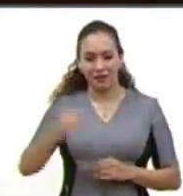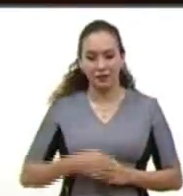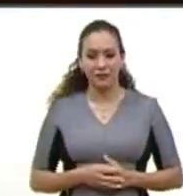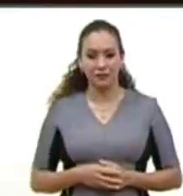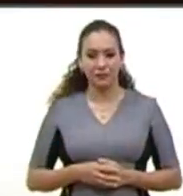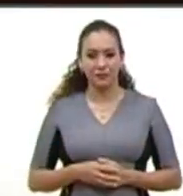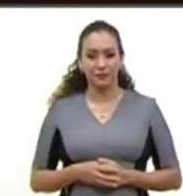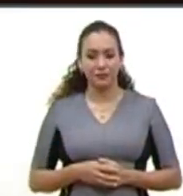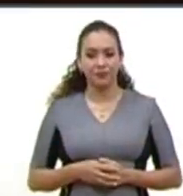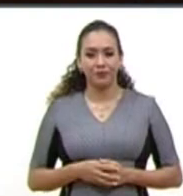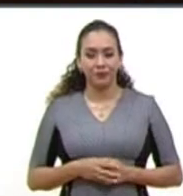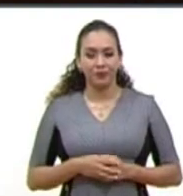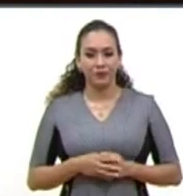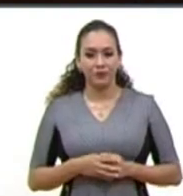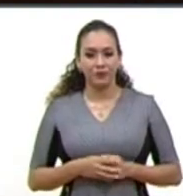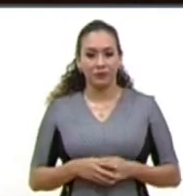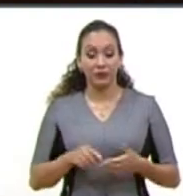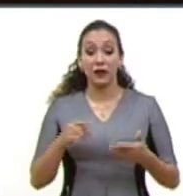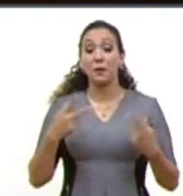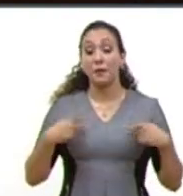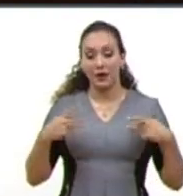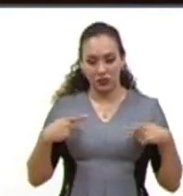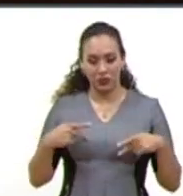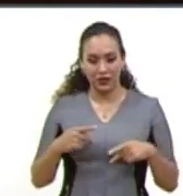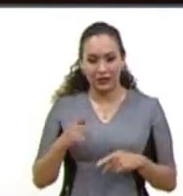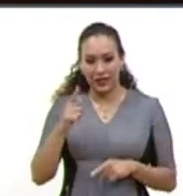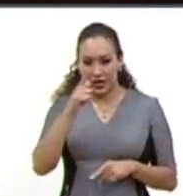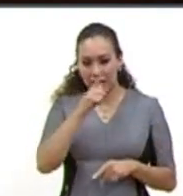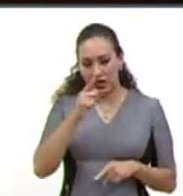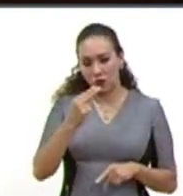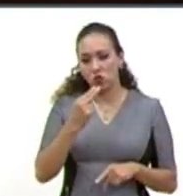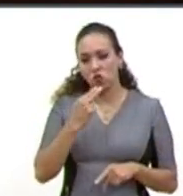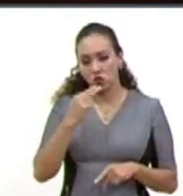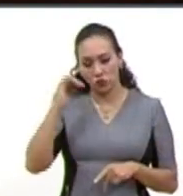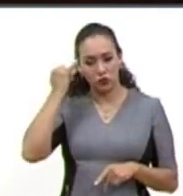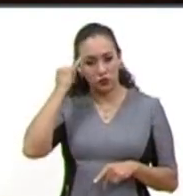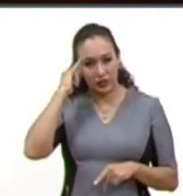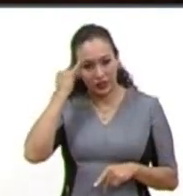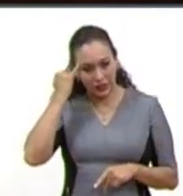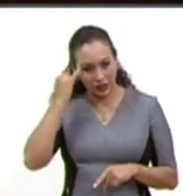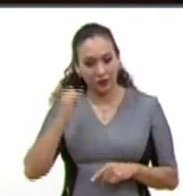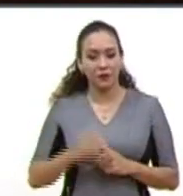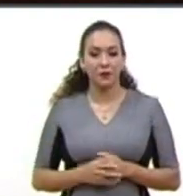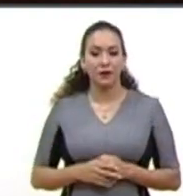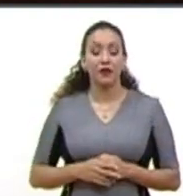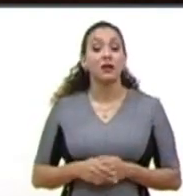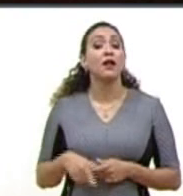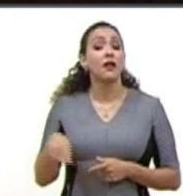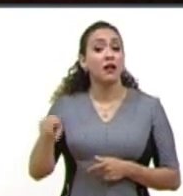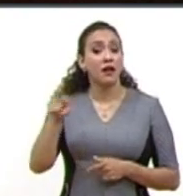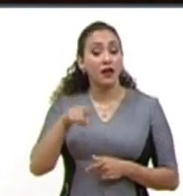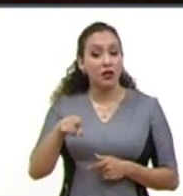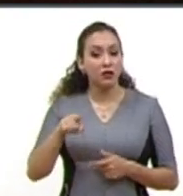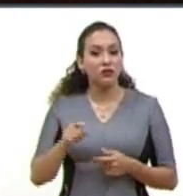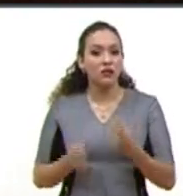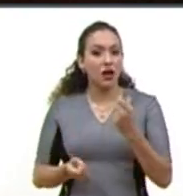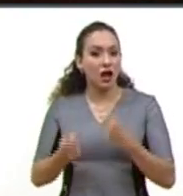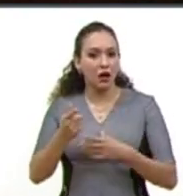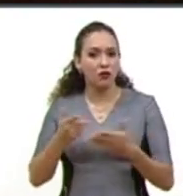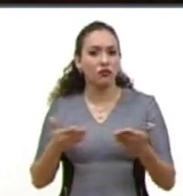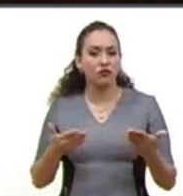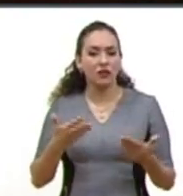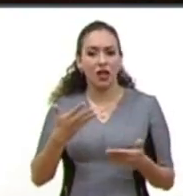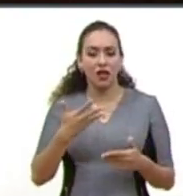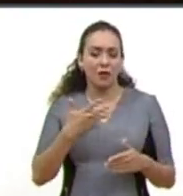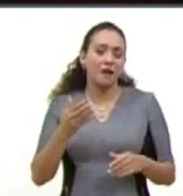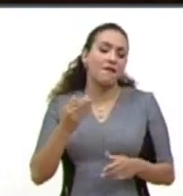Las personas que no hablan las lenguas previstas en las normas o bien el idioma español no podrán disfrutar de los derechos de